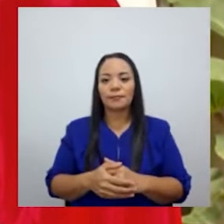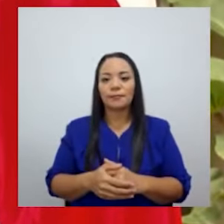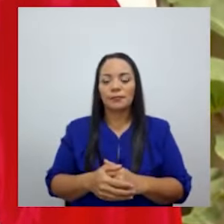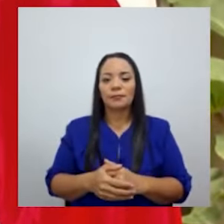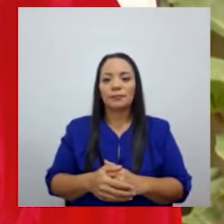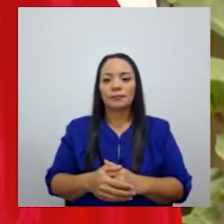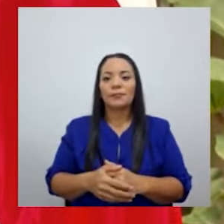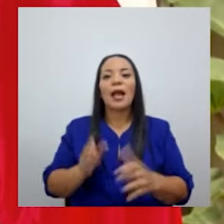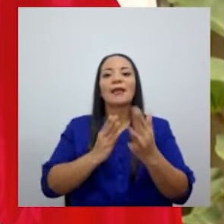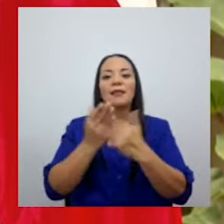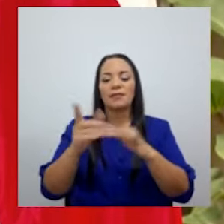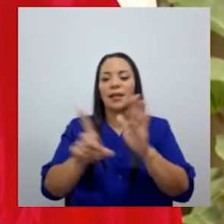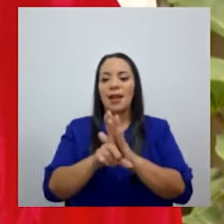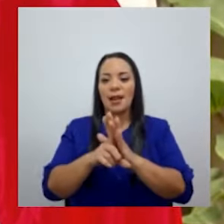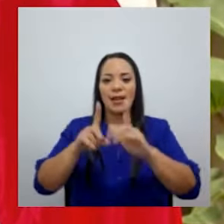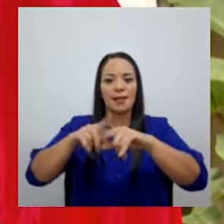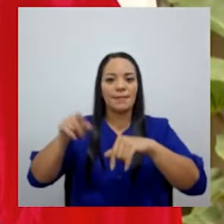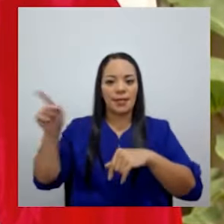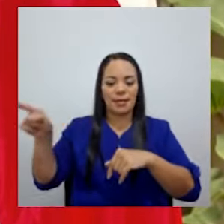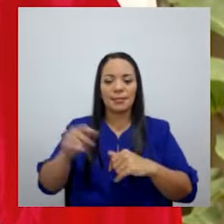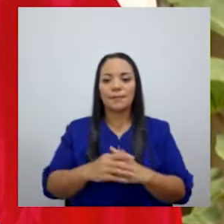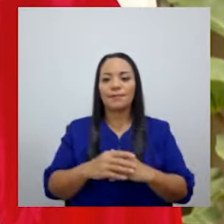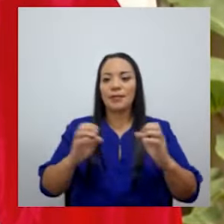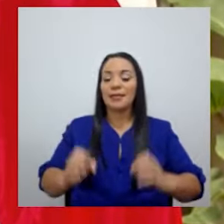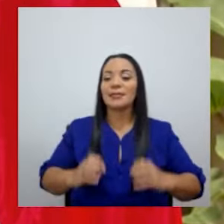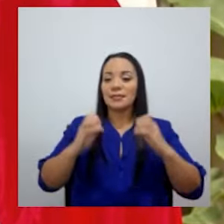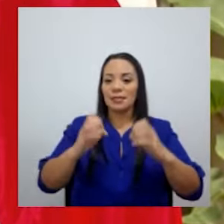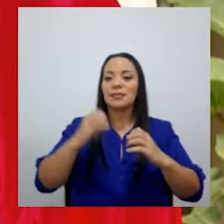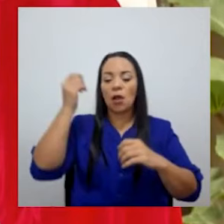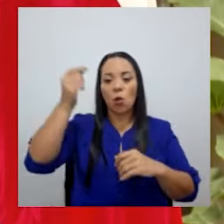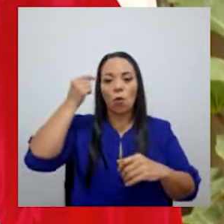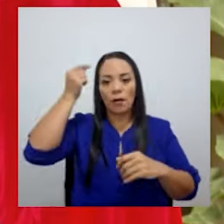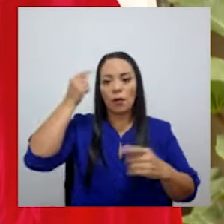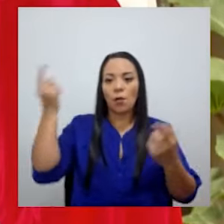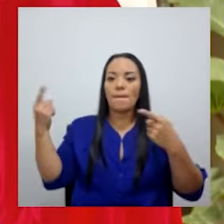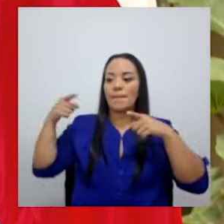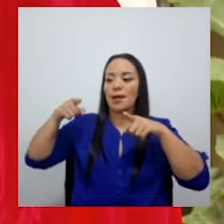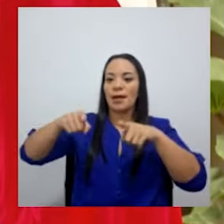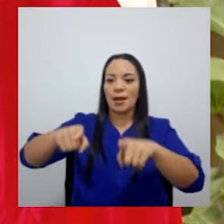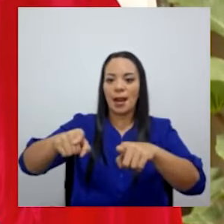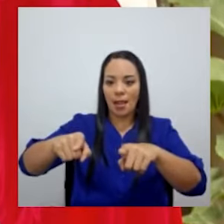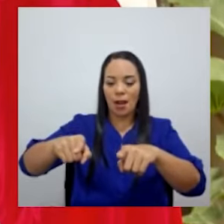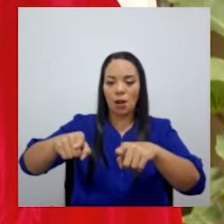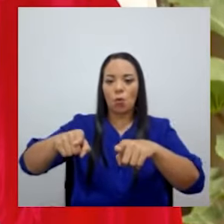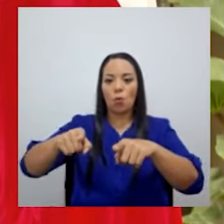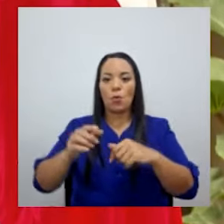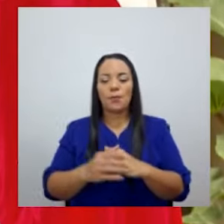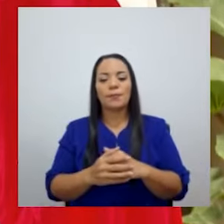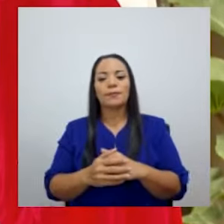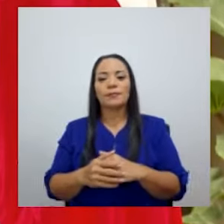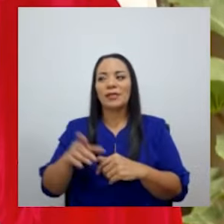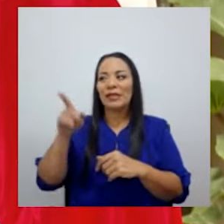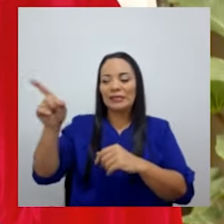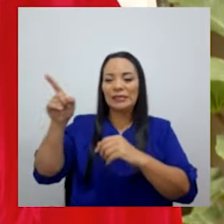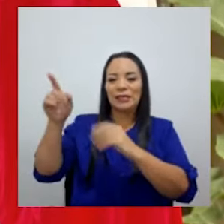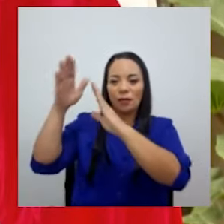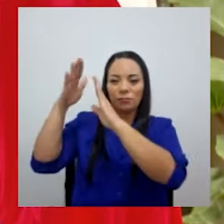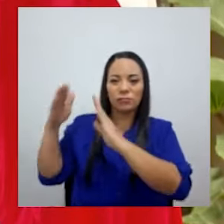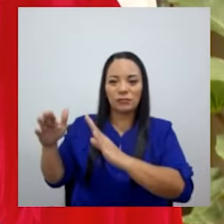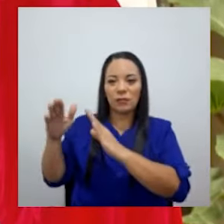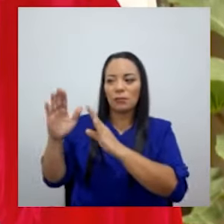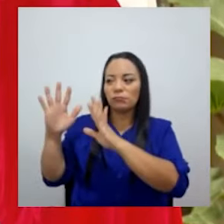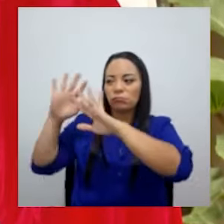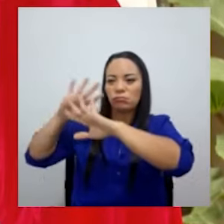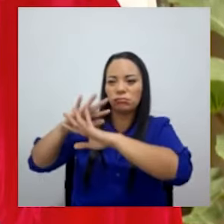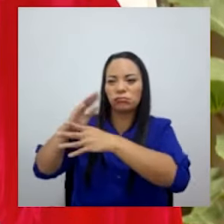ley. La existencia del gobierno paralelo, en la sombra, en la oscuridad, sin